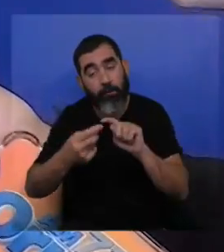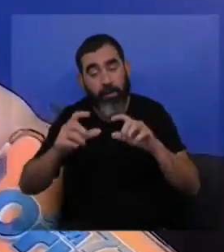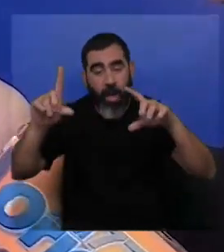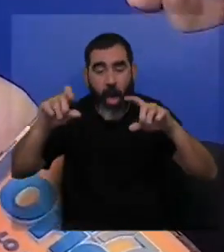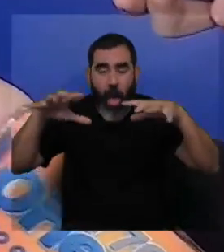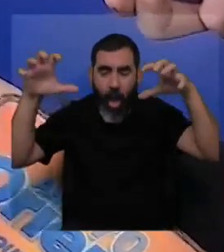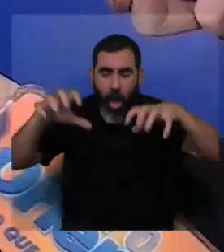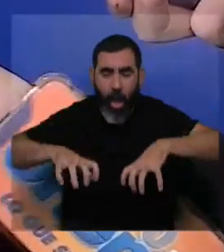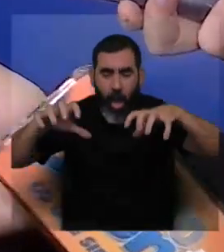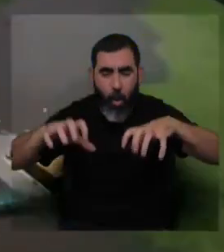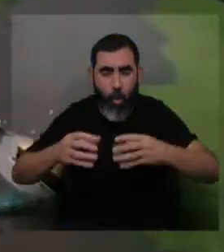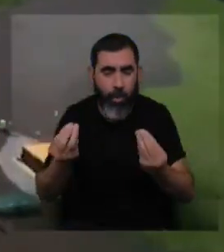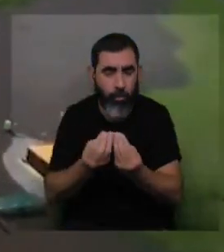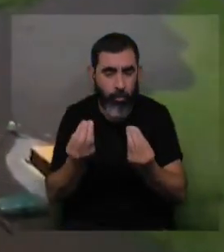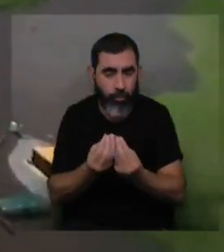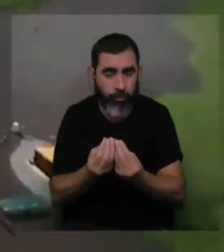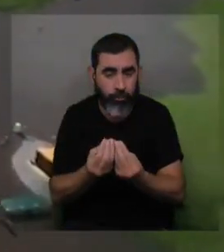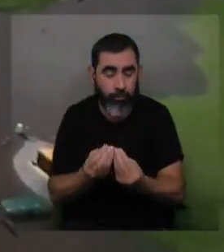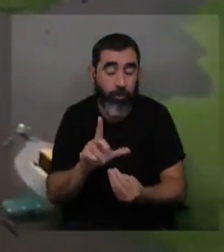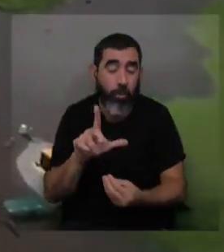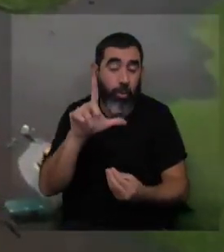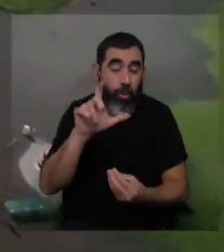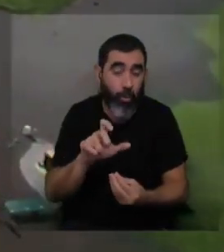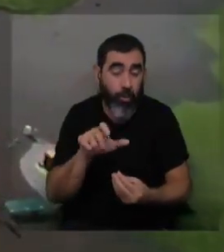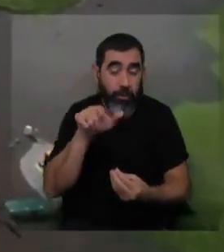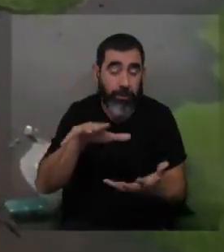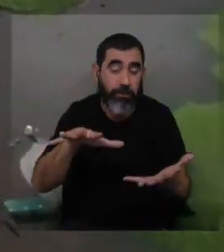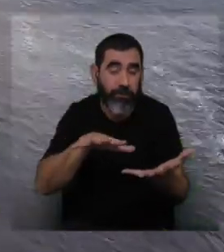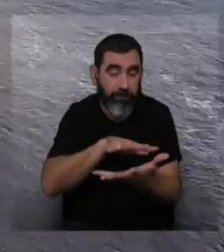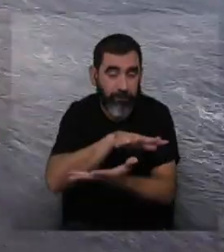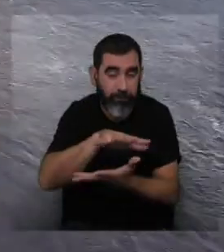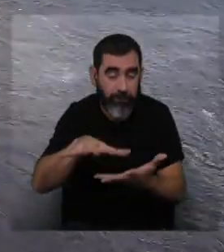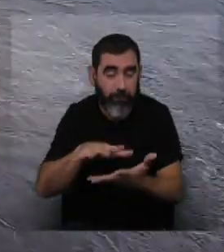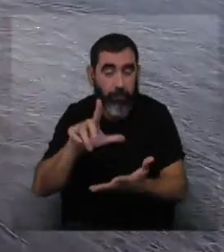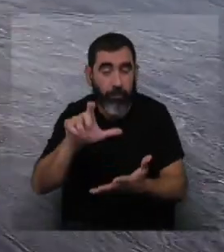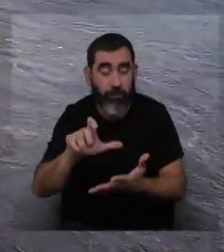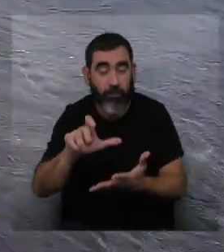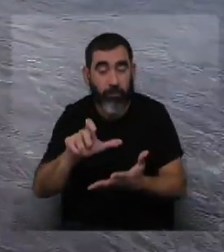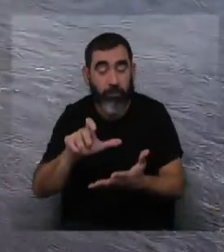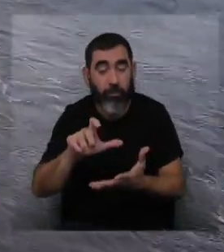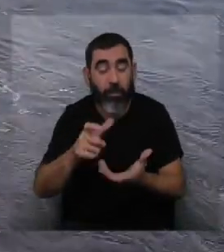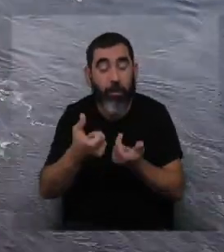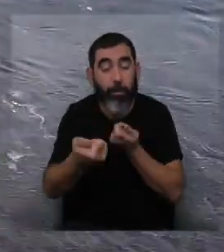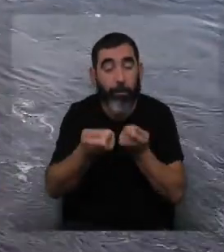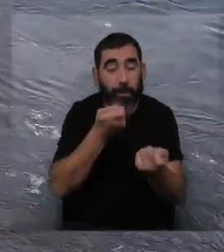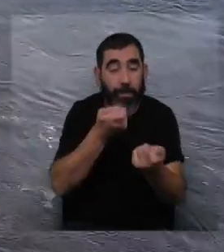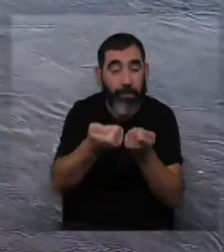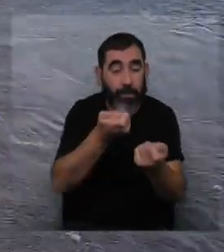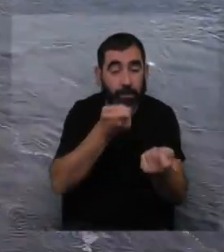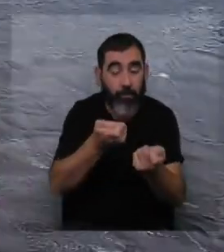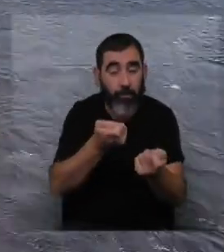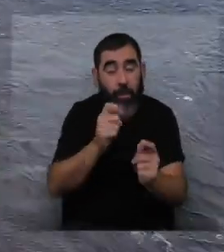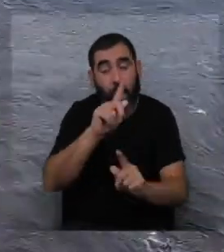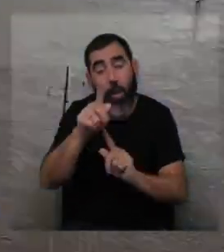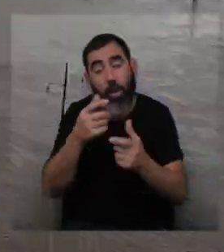agua, por exceso de lluvia. Y evidentemente que esto va, lógicamente, a través del mecanismo del crédito y de algunas